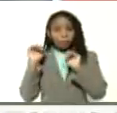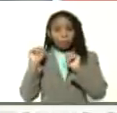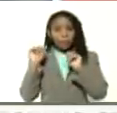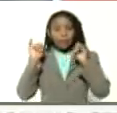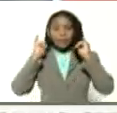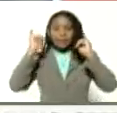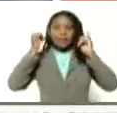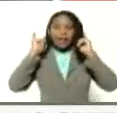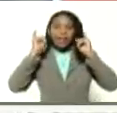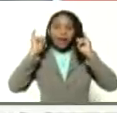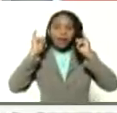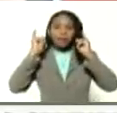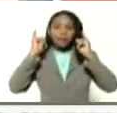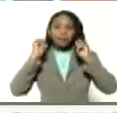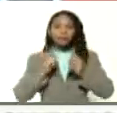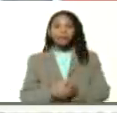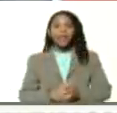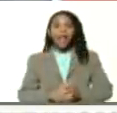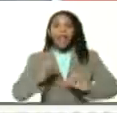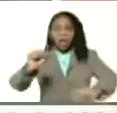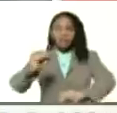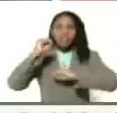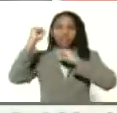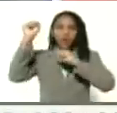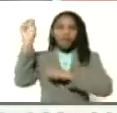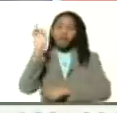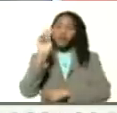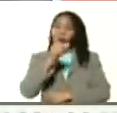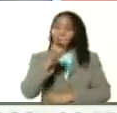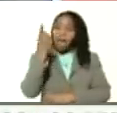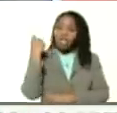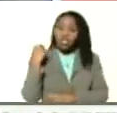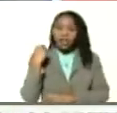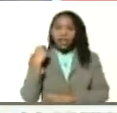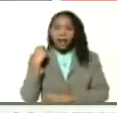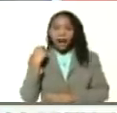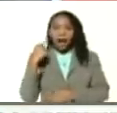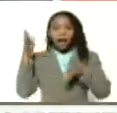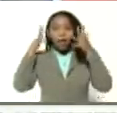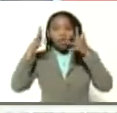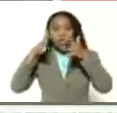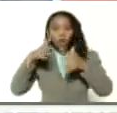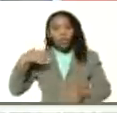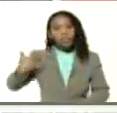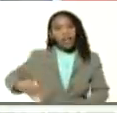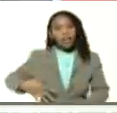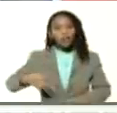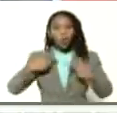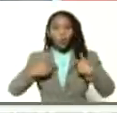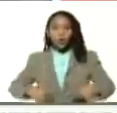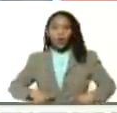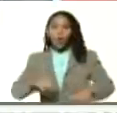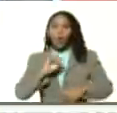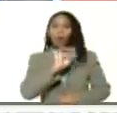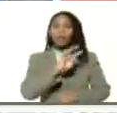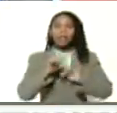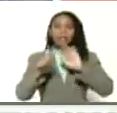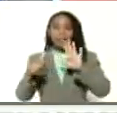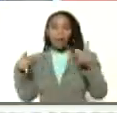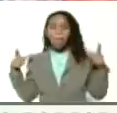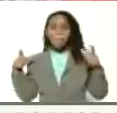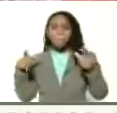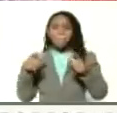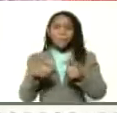celebrar la victoria de Venezuela ayer en el Consejo de Derechos Humanos, en su 46 periodo de